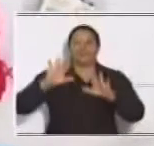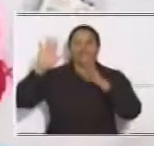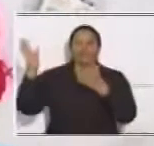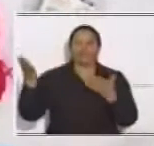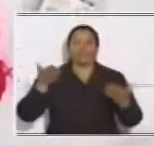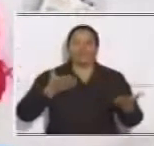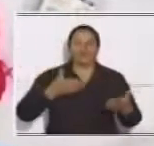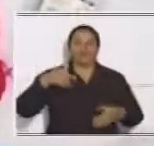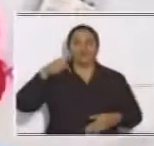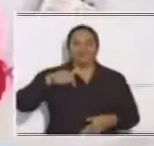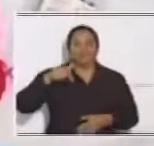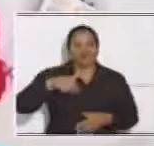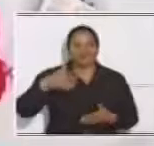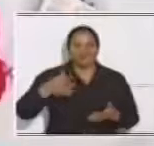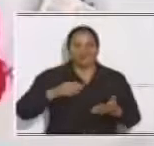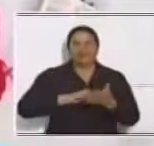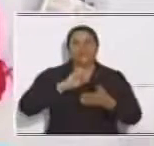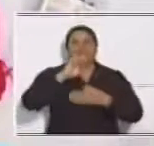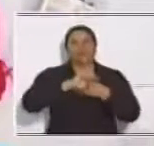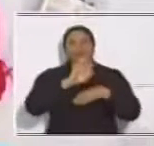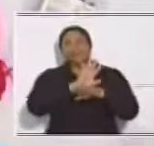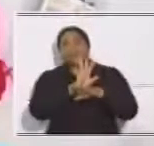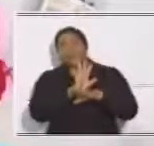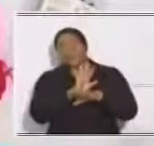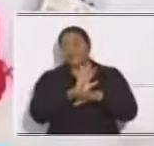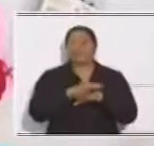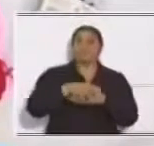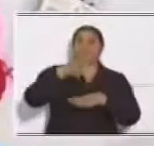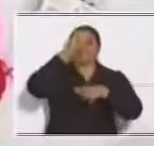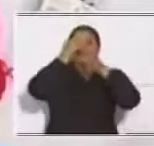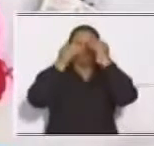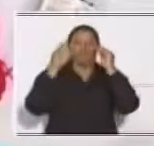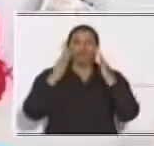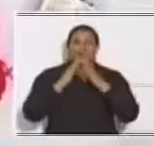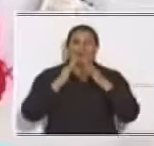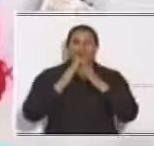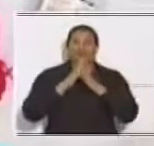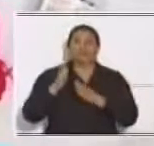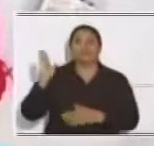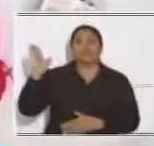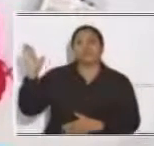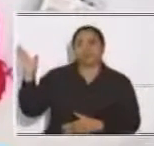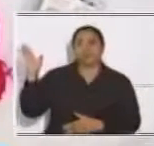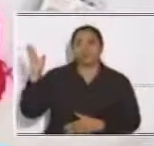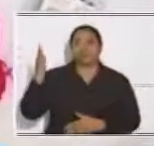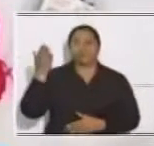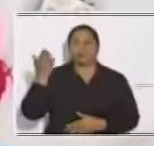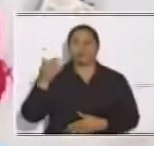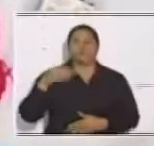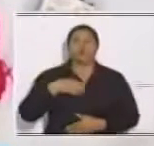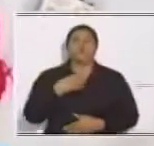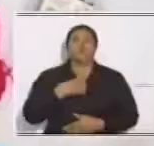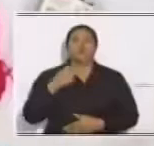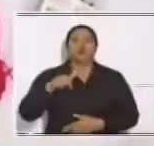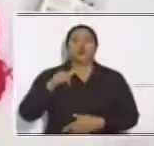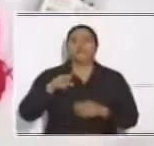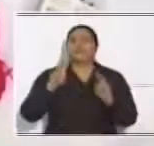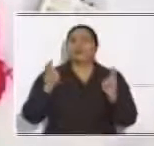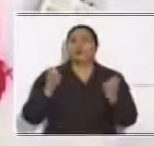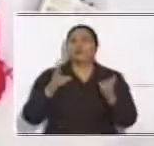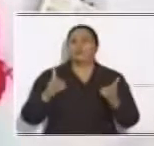Bienvenidos a este espacio educativo Aprendo en Casa. Soy el profesor Leonel Rivera y en esta